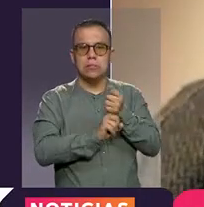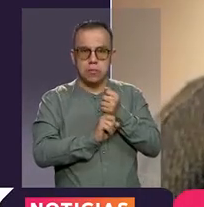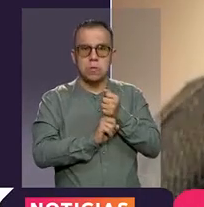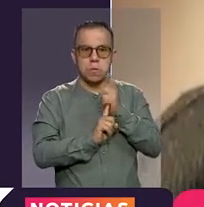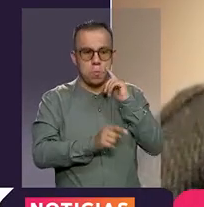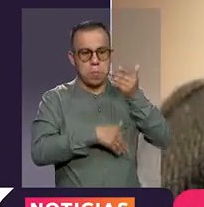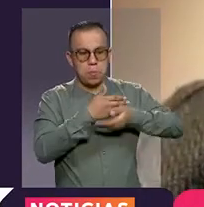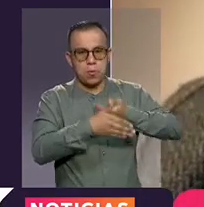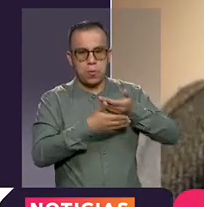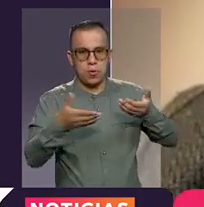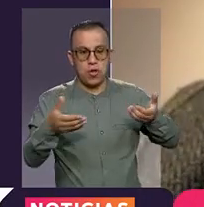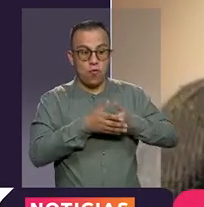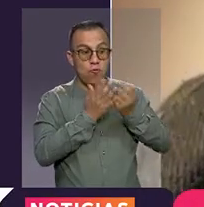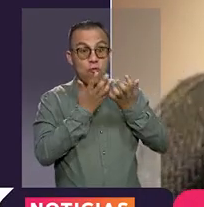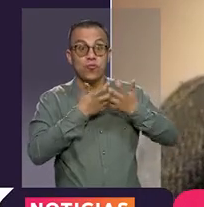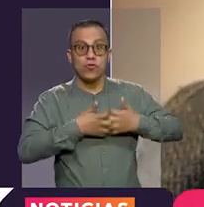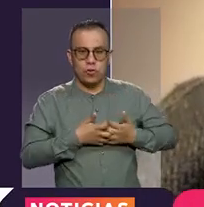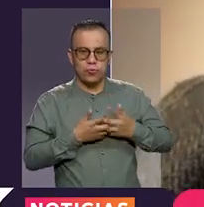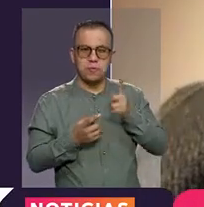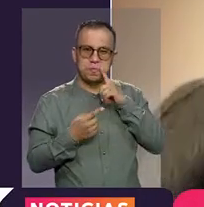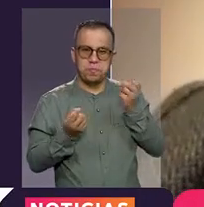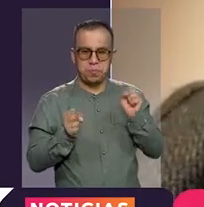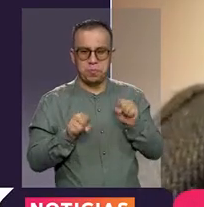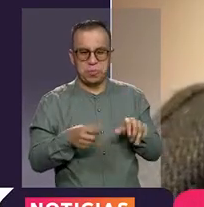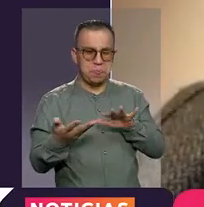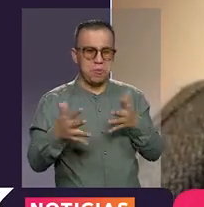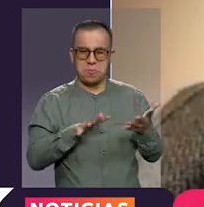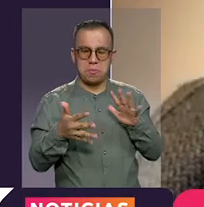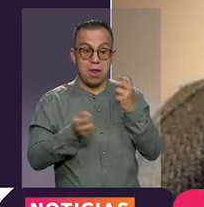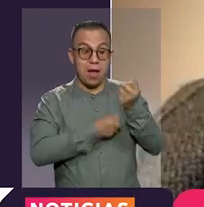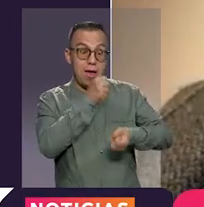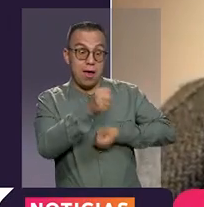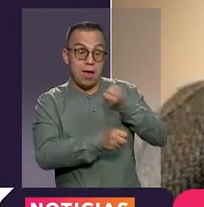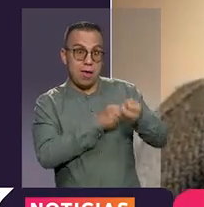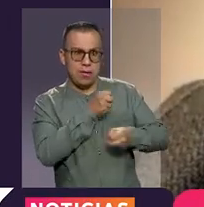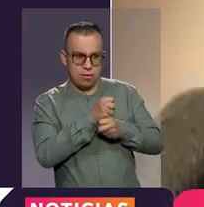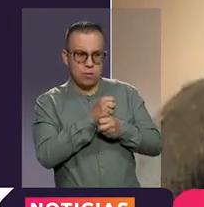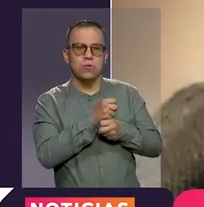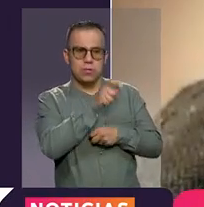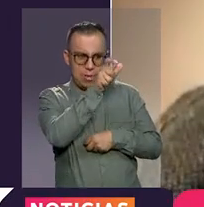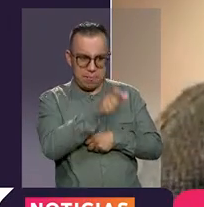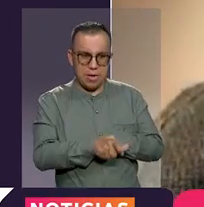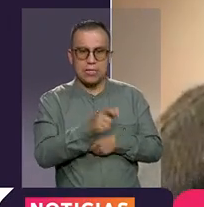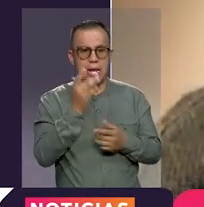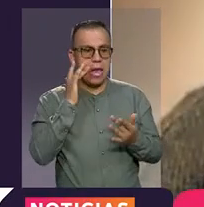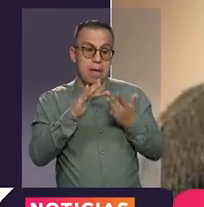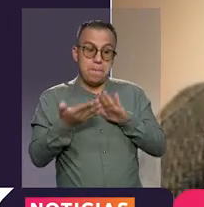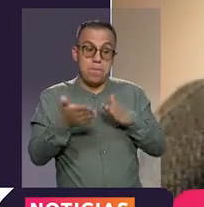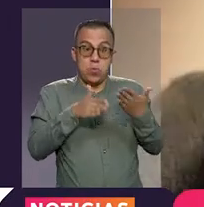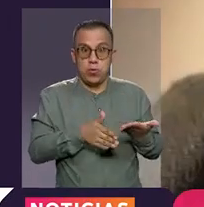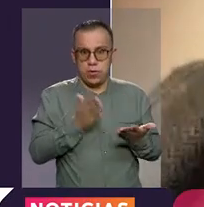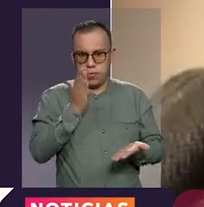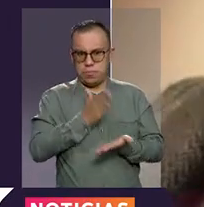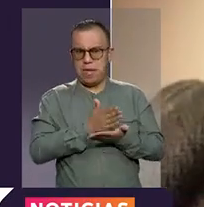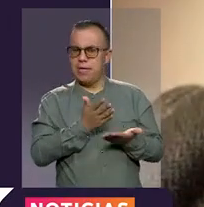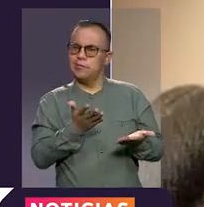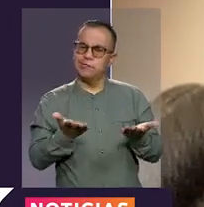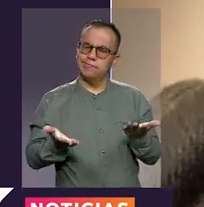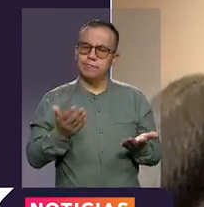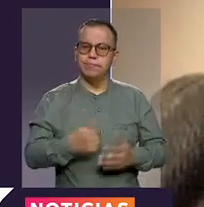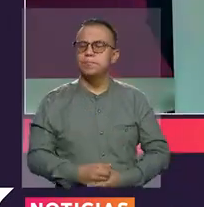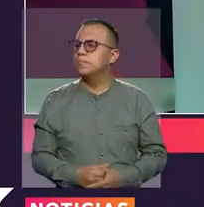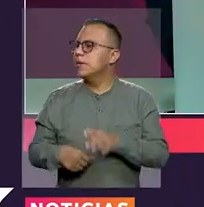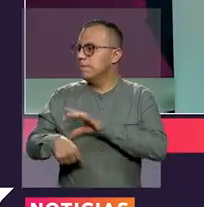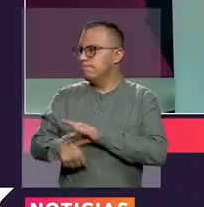para determinar esa función de aproximarse a la edad de la persona, del occiso, en este caso.